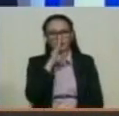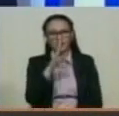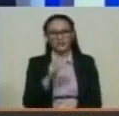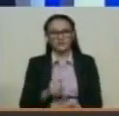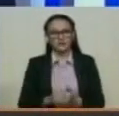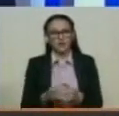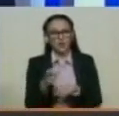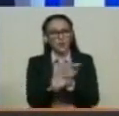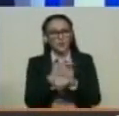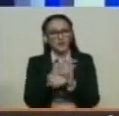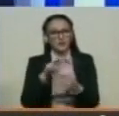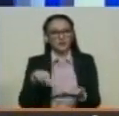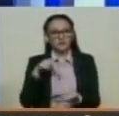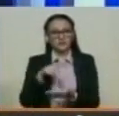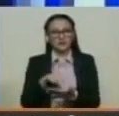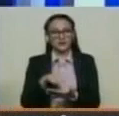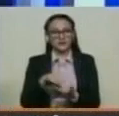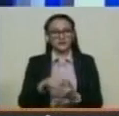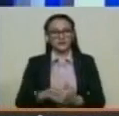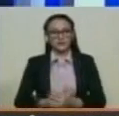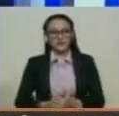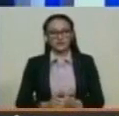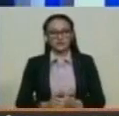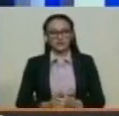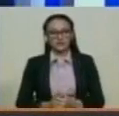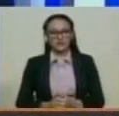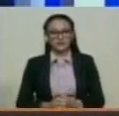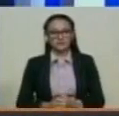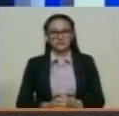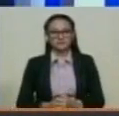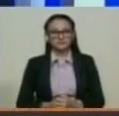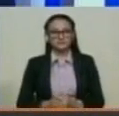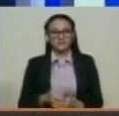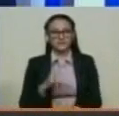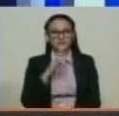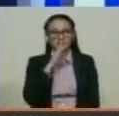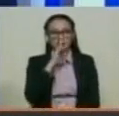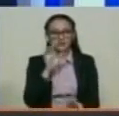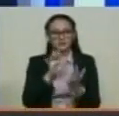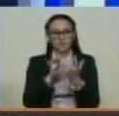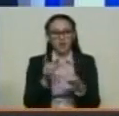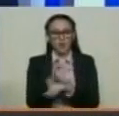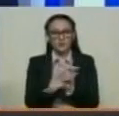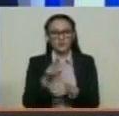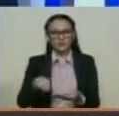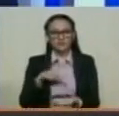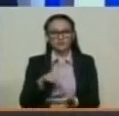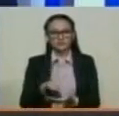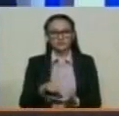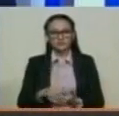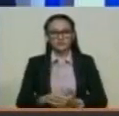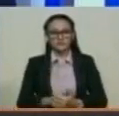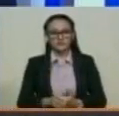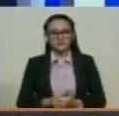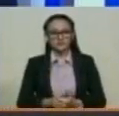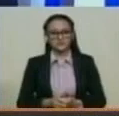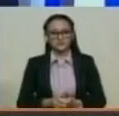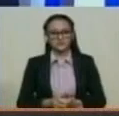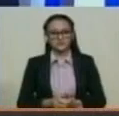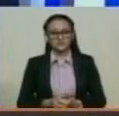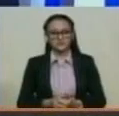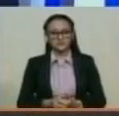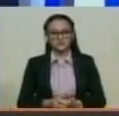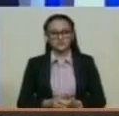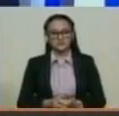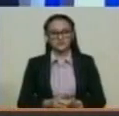con el gobierno nacional y las comunicaciones directas que hemos mantenido con el gobierno nacional, hemos procedido de